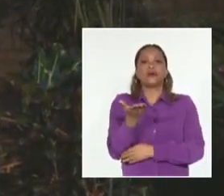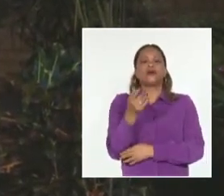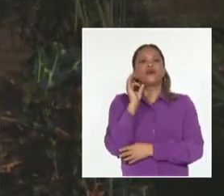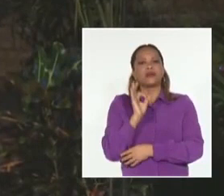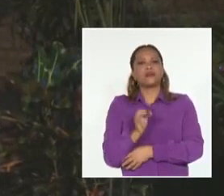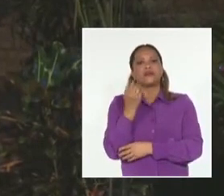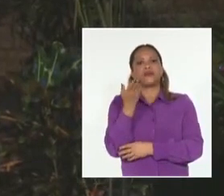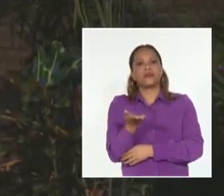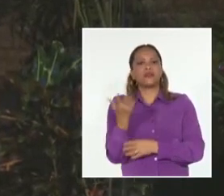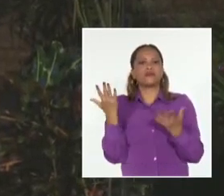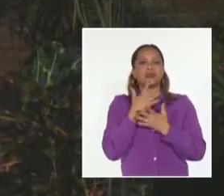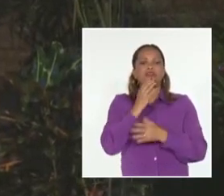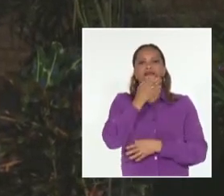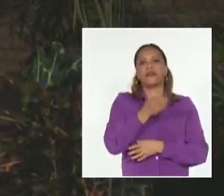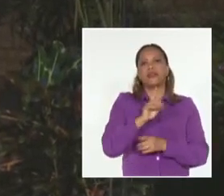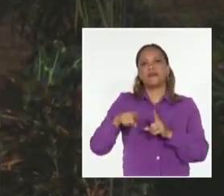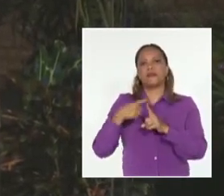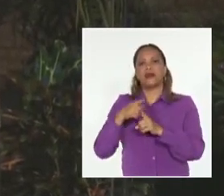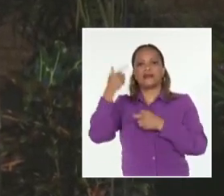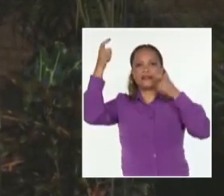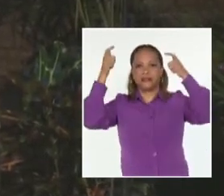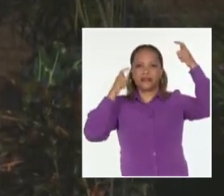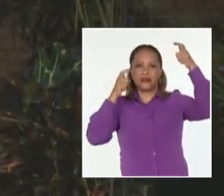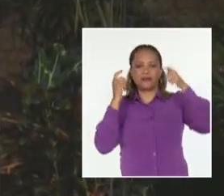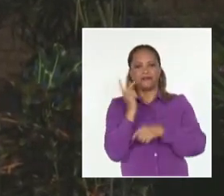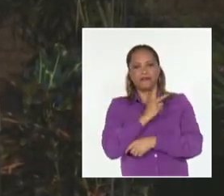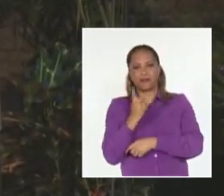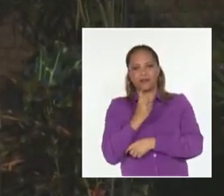pidieron Fidel y Chávez.